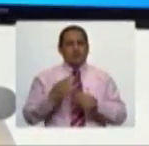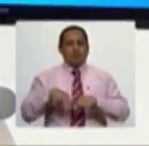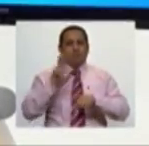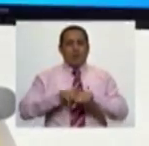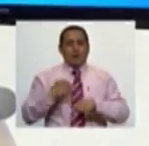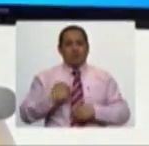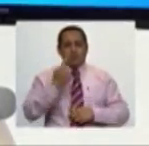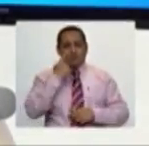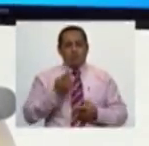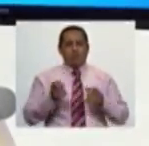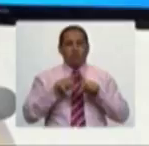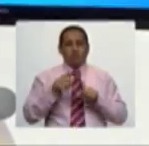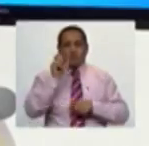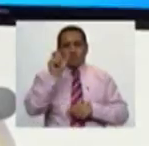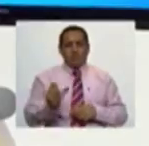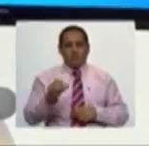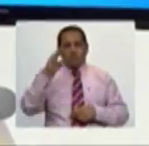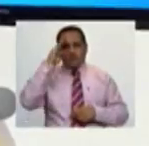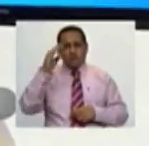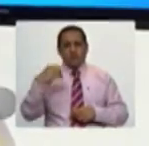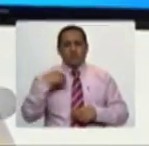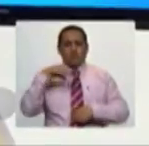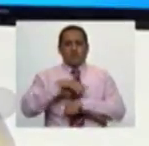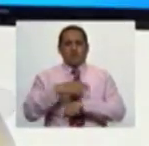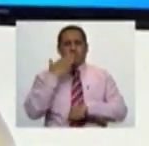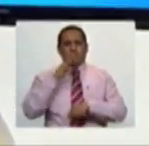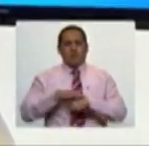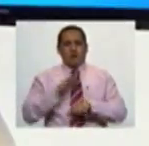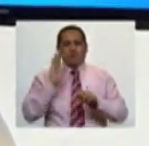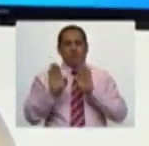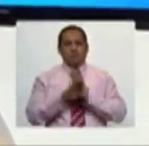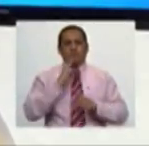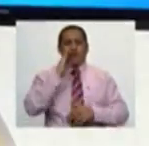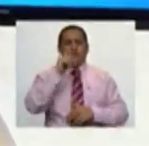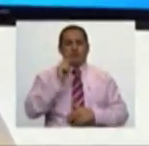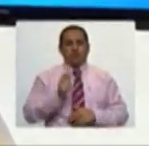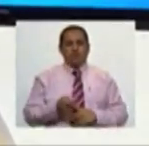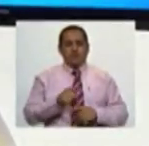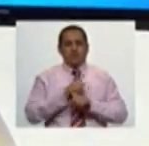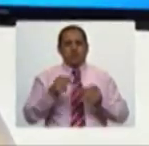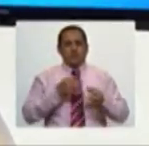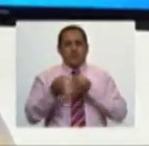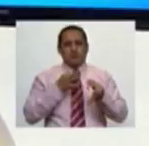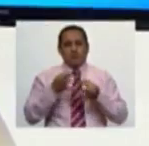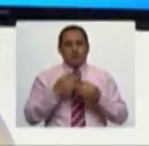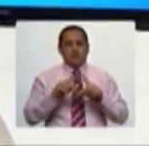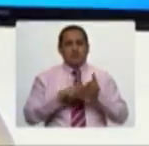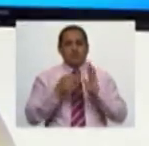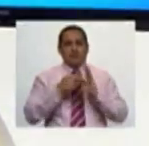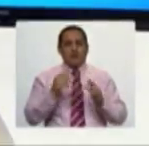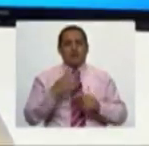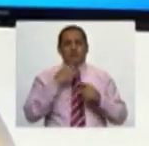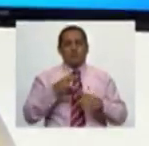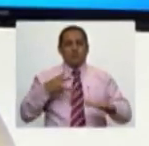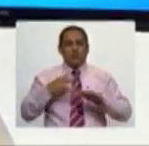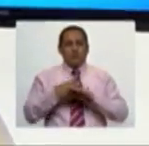corpus clásico, el que conocemos cuando, por ejemplo, un policía nos detiene indebidamente o hay un mandato judicial sin motivación, etcétera. Es decir,